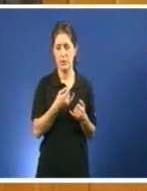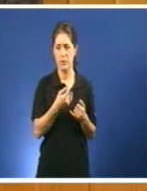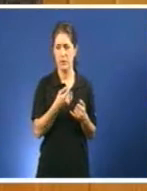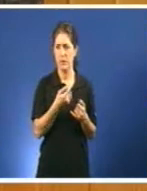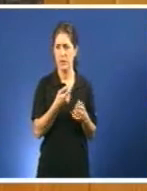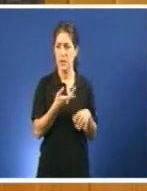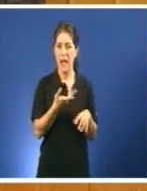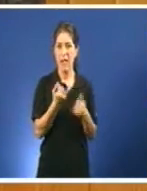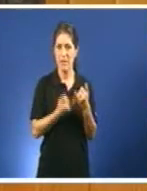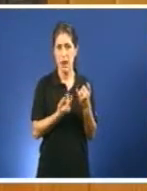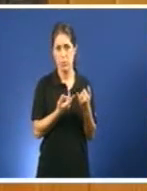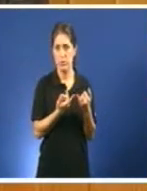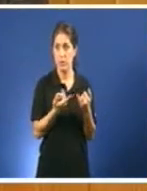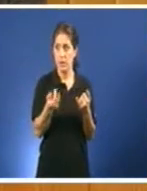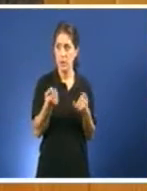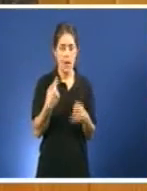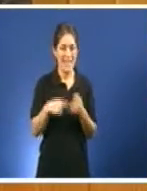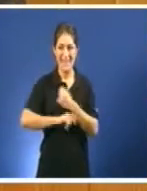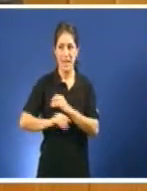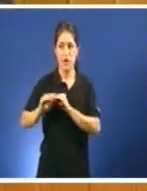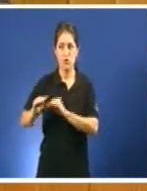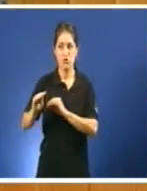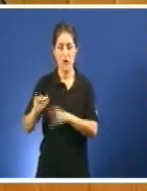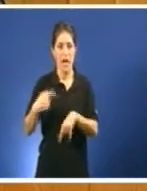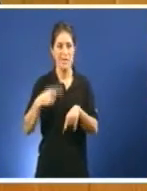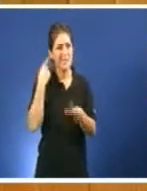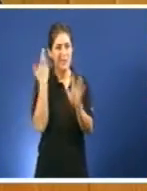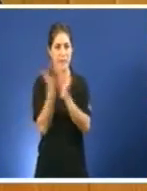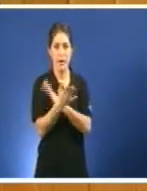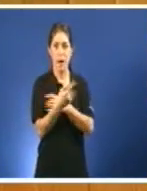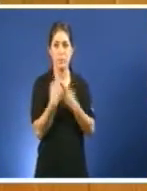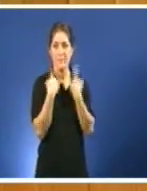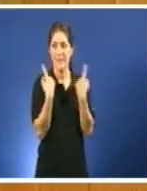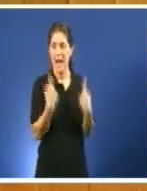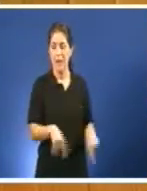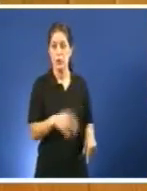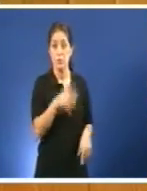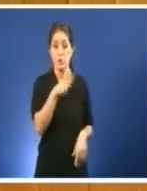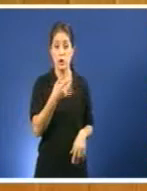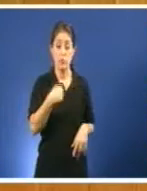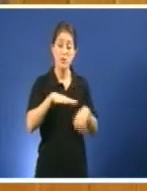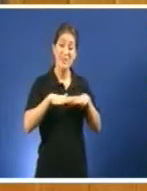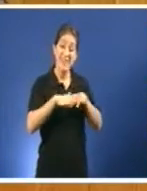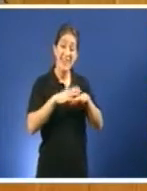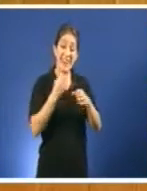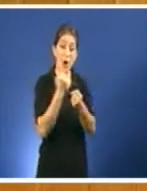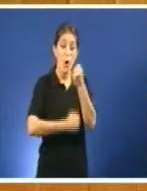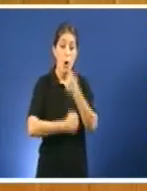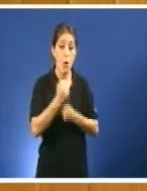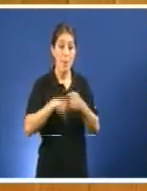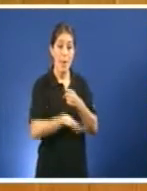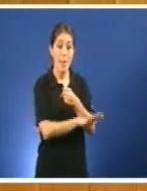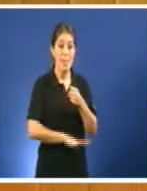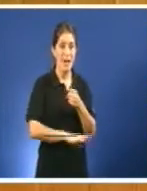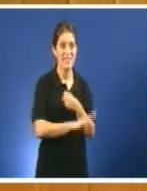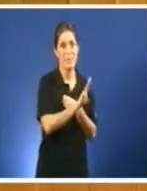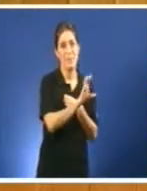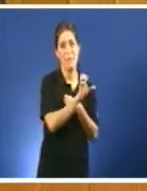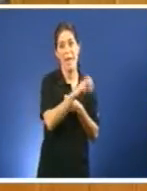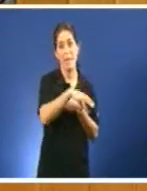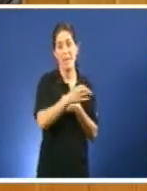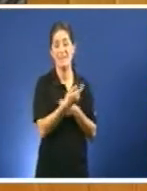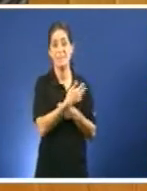estrategia é tamén ruinosa para Galiza porque o noso tecido económico está baseado en pemes e